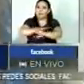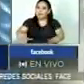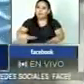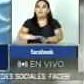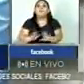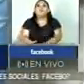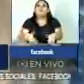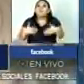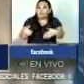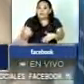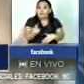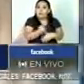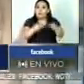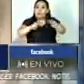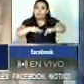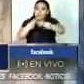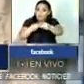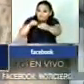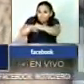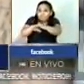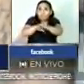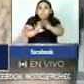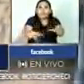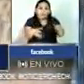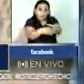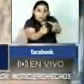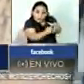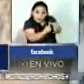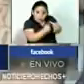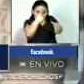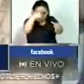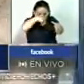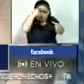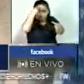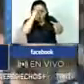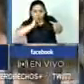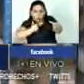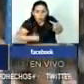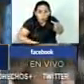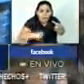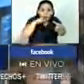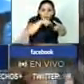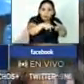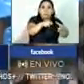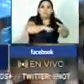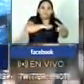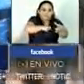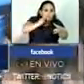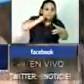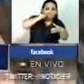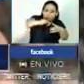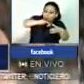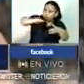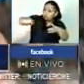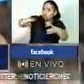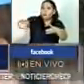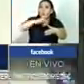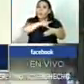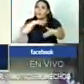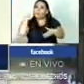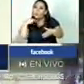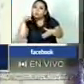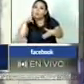criminales, que según las investigaciones de inteligencia del Estado, son los responsables de emitir las órdenes para incrementar los hechos